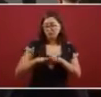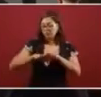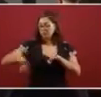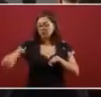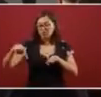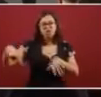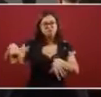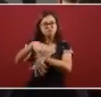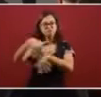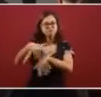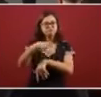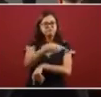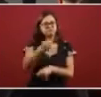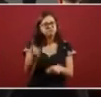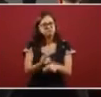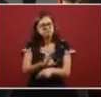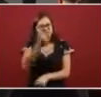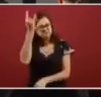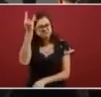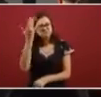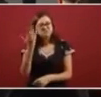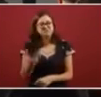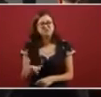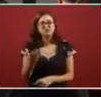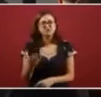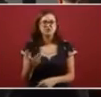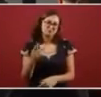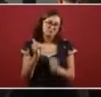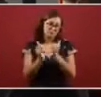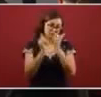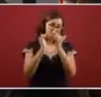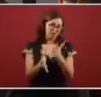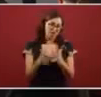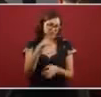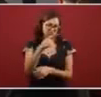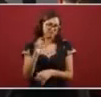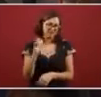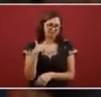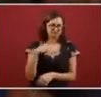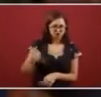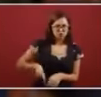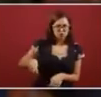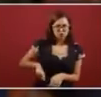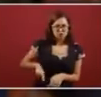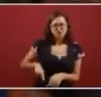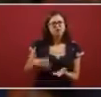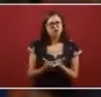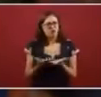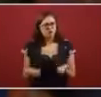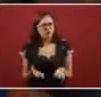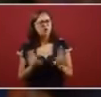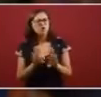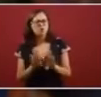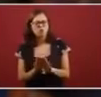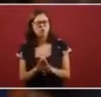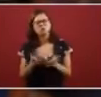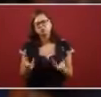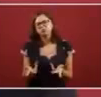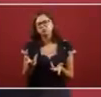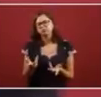su opinión al respecto de este fraude y también qué acciones se llevarán a cabo junto a la gobernadora de Sonora, Claudia